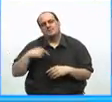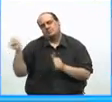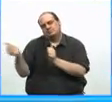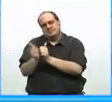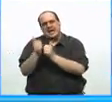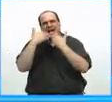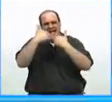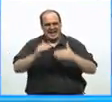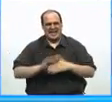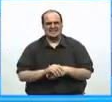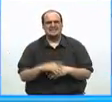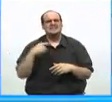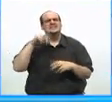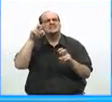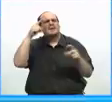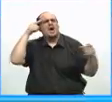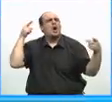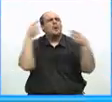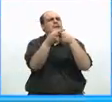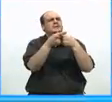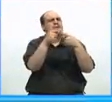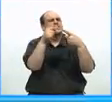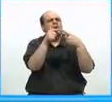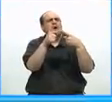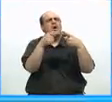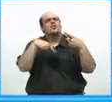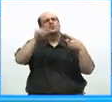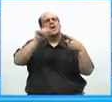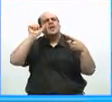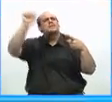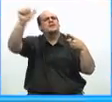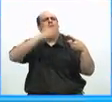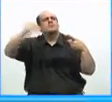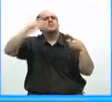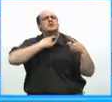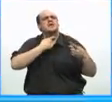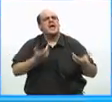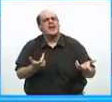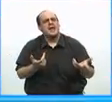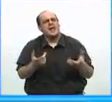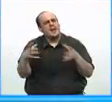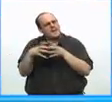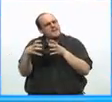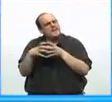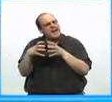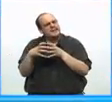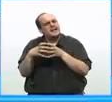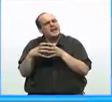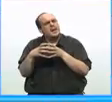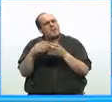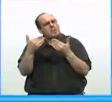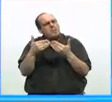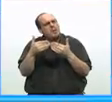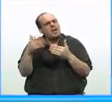tiene que ver con el objetivo decían clasificar a la Libertadores y después Este plantel se puede permitir soñar con ganar algo